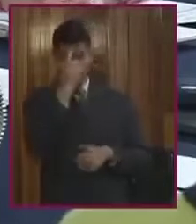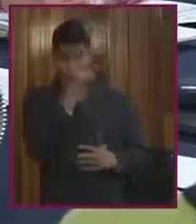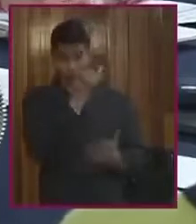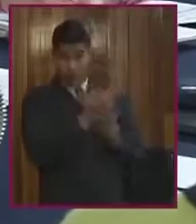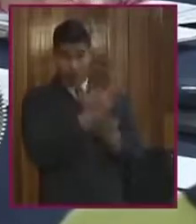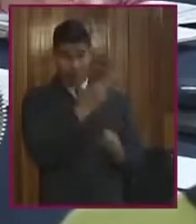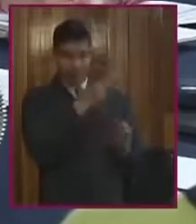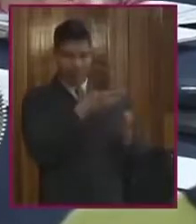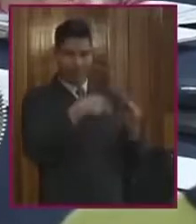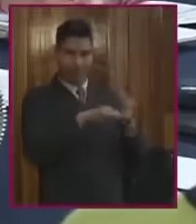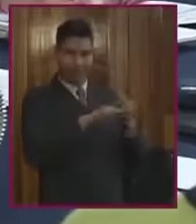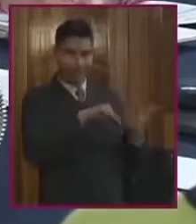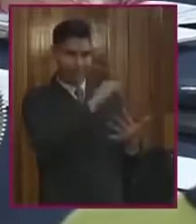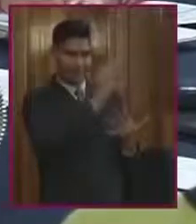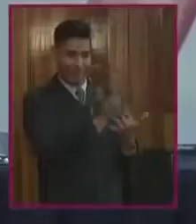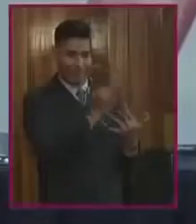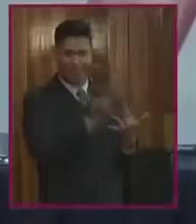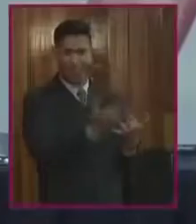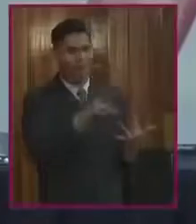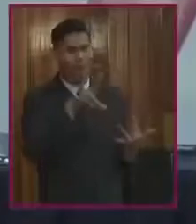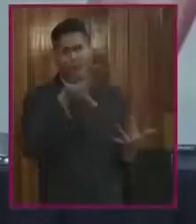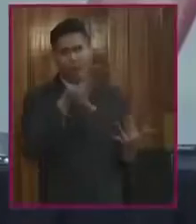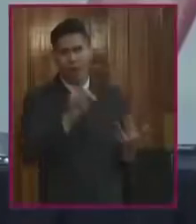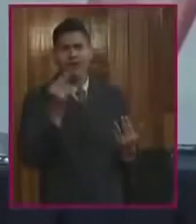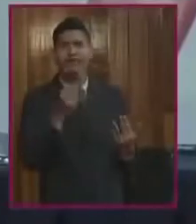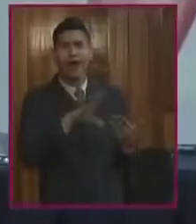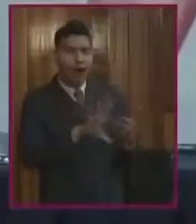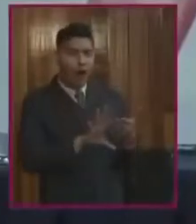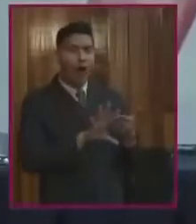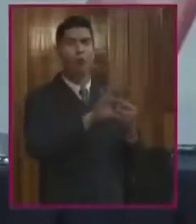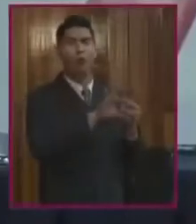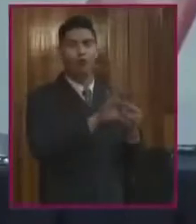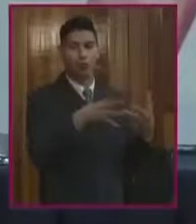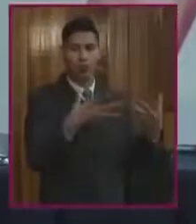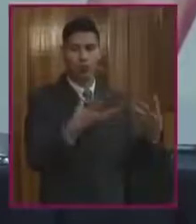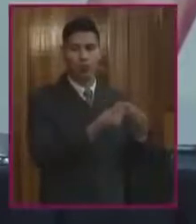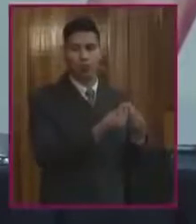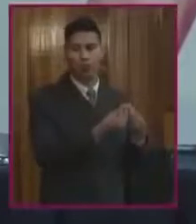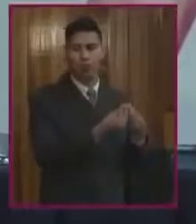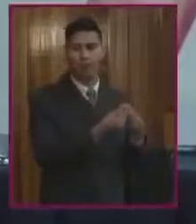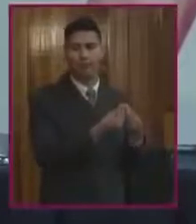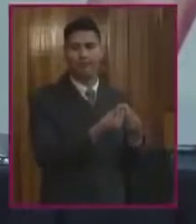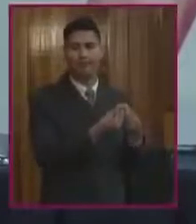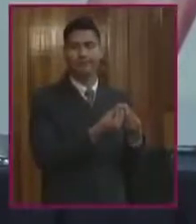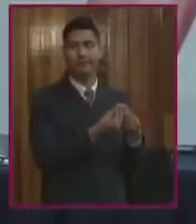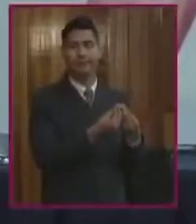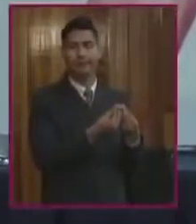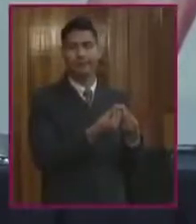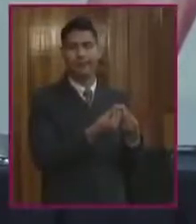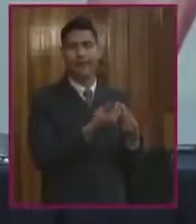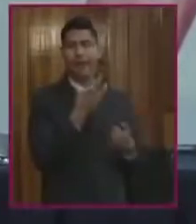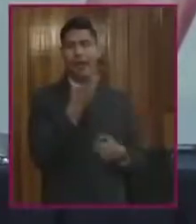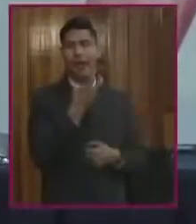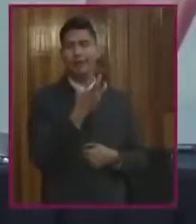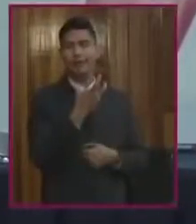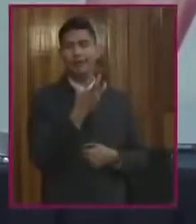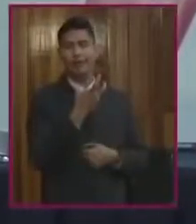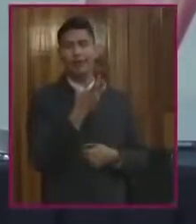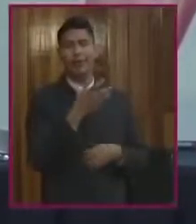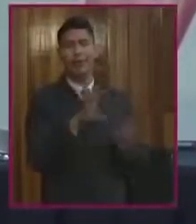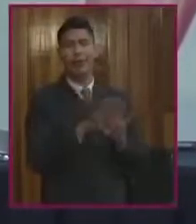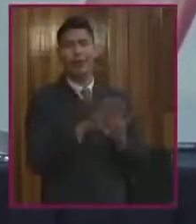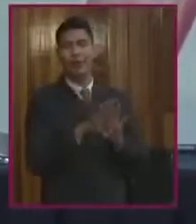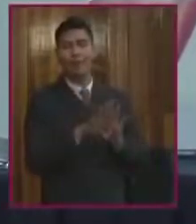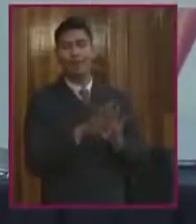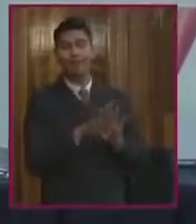estado más bien ligada a una gestión burocrática de la enseñanza y los aprendizajes, pero me parece que es importante no